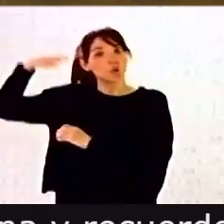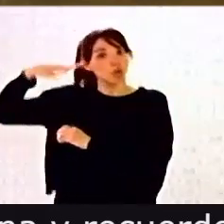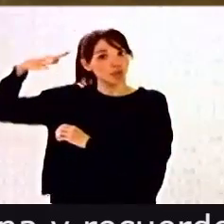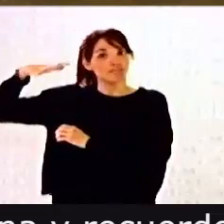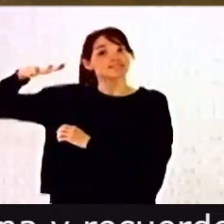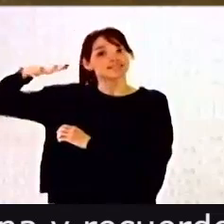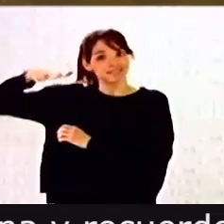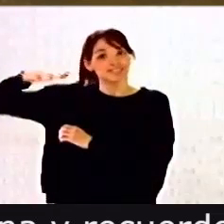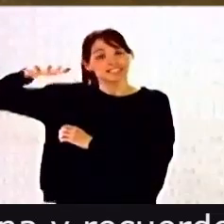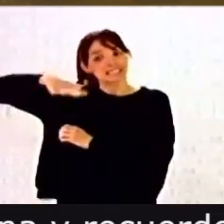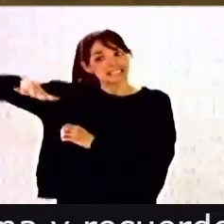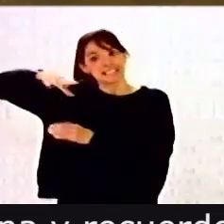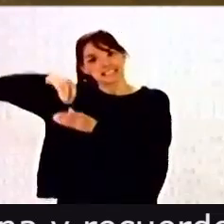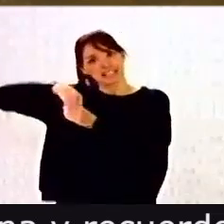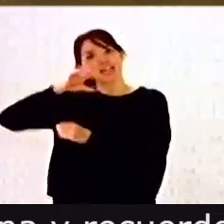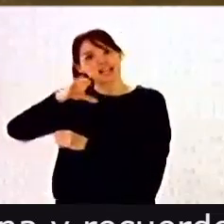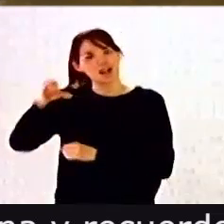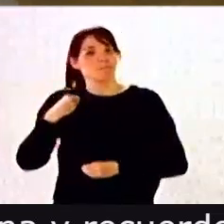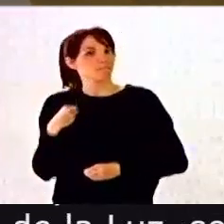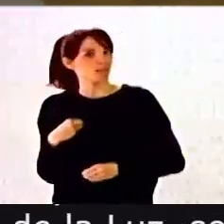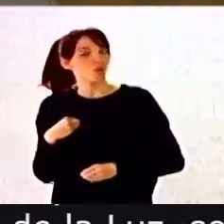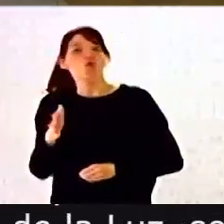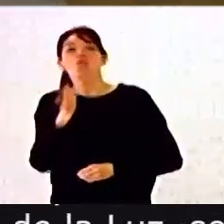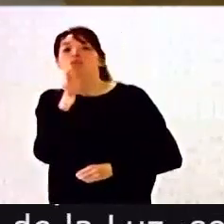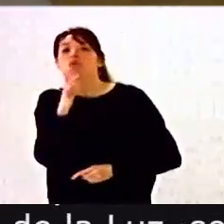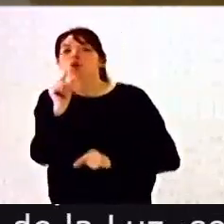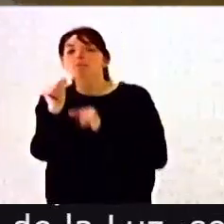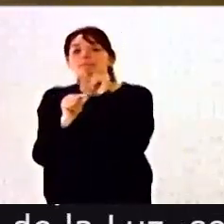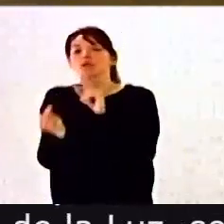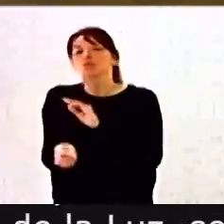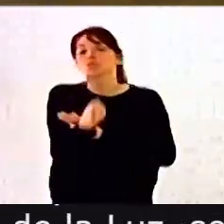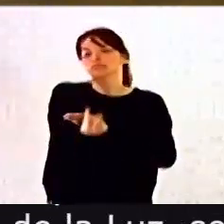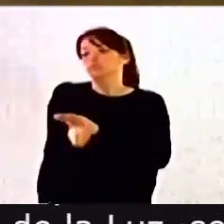zona, se han debido los focos a diferentes razones.